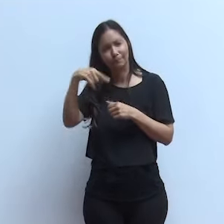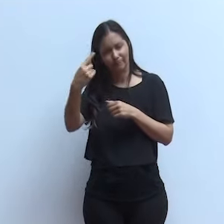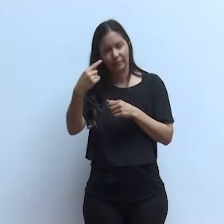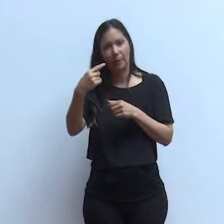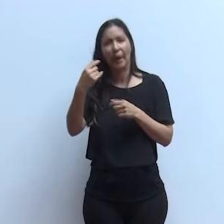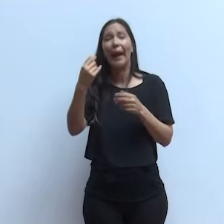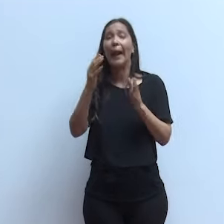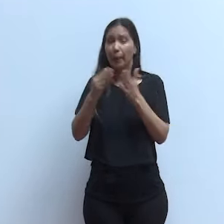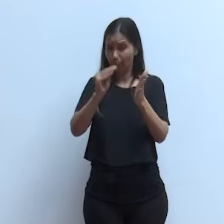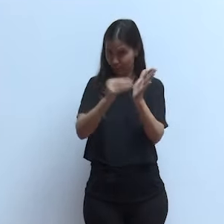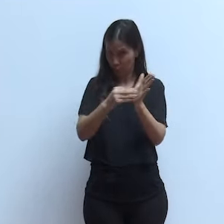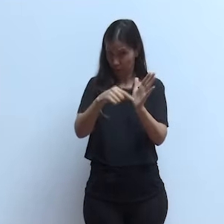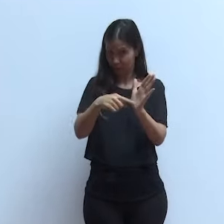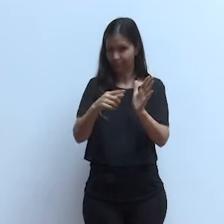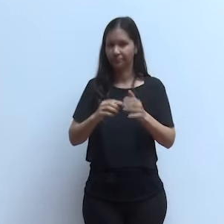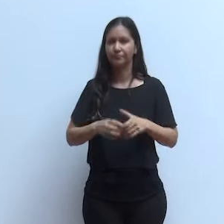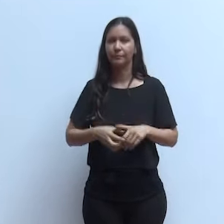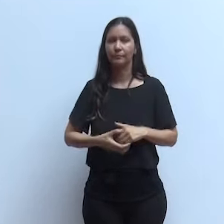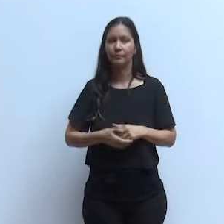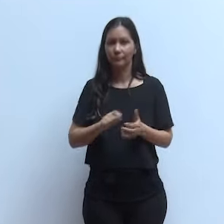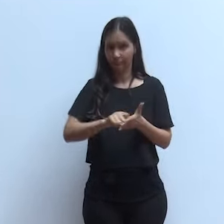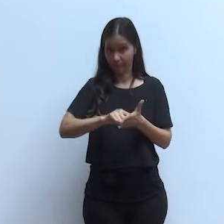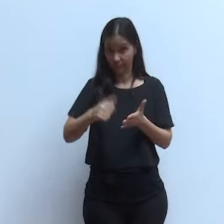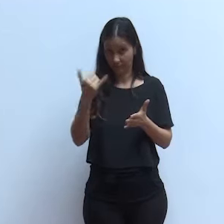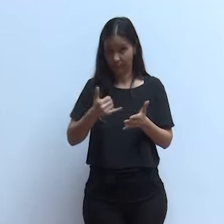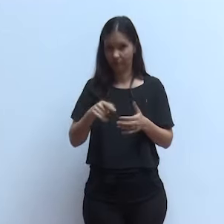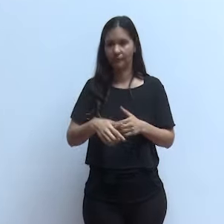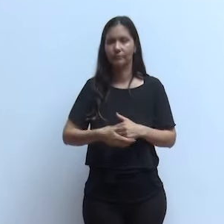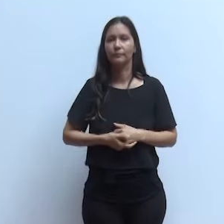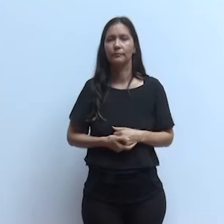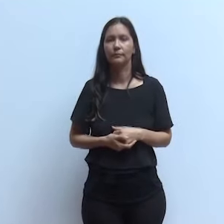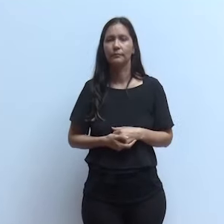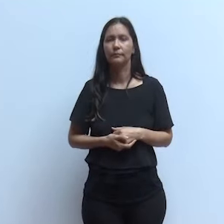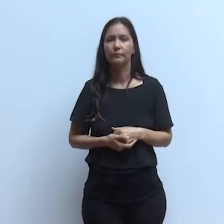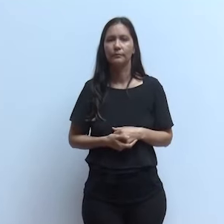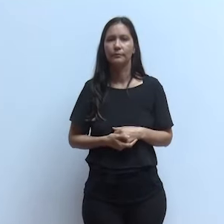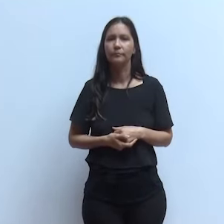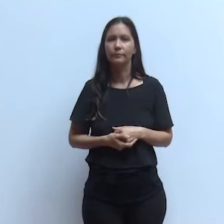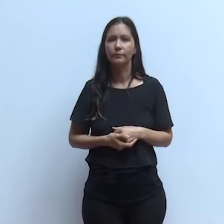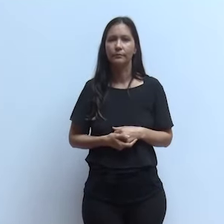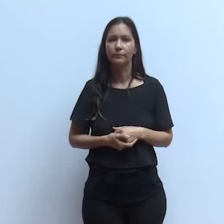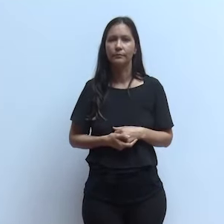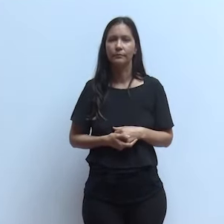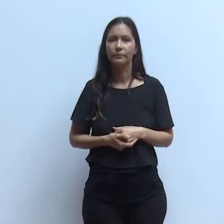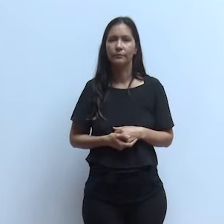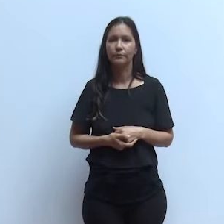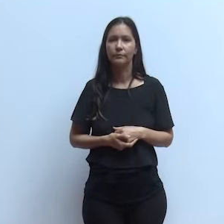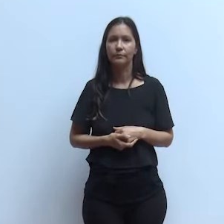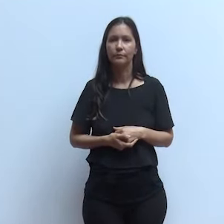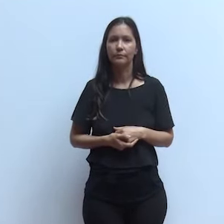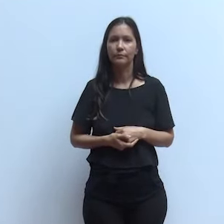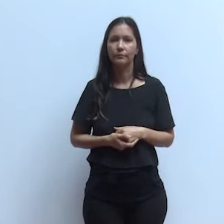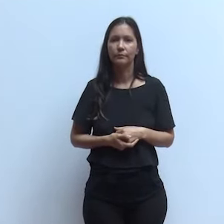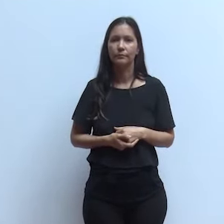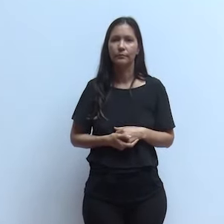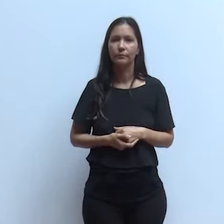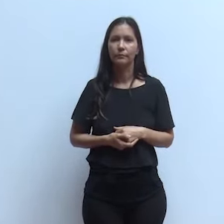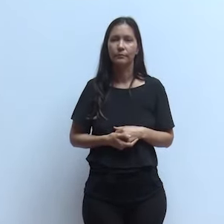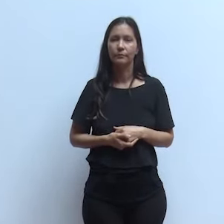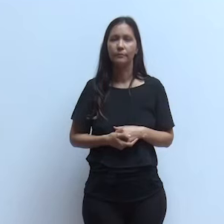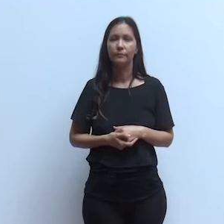parece la primer plano que a mí me parece que también tendría que tener pero